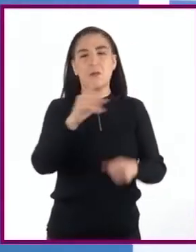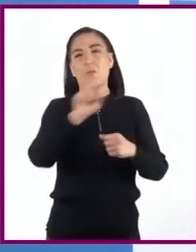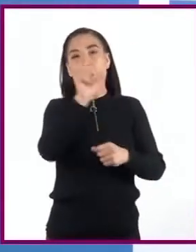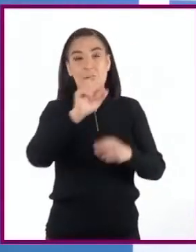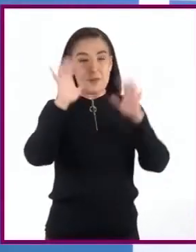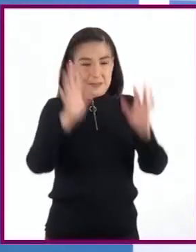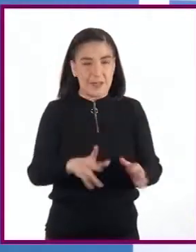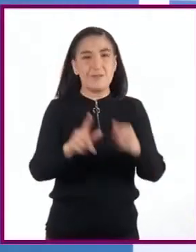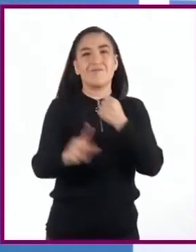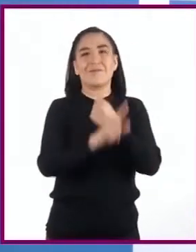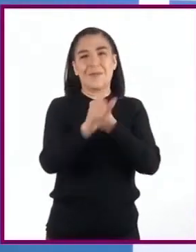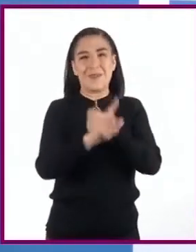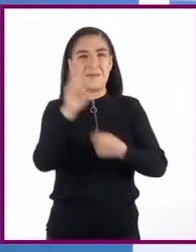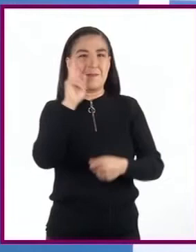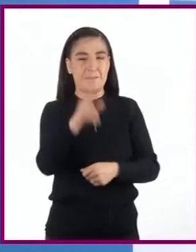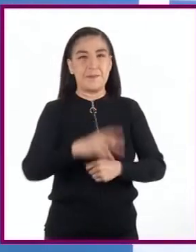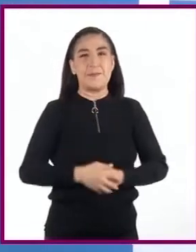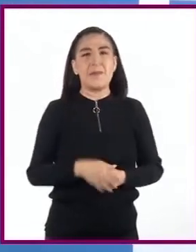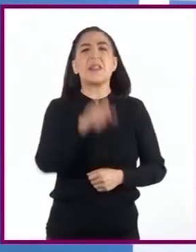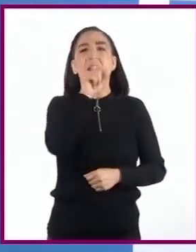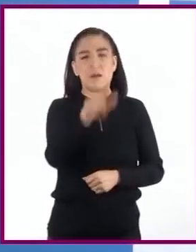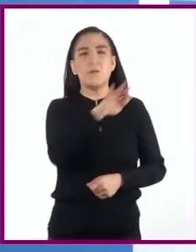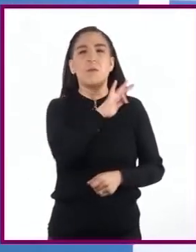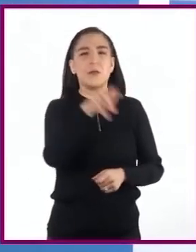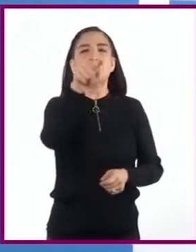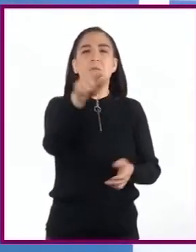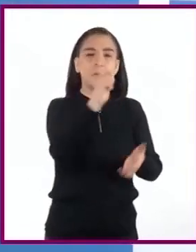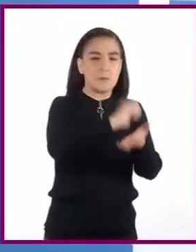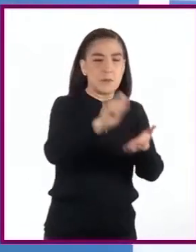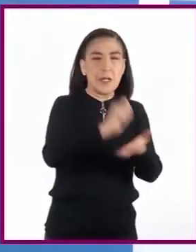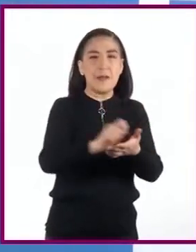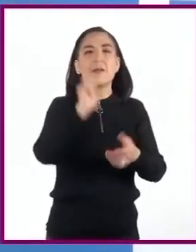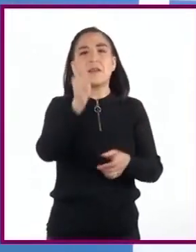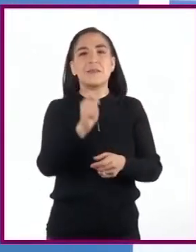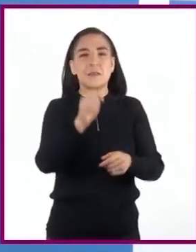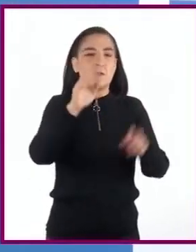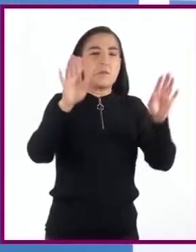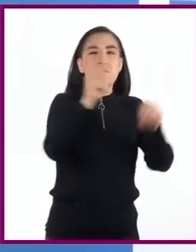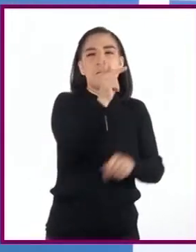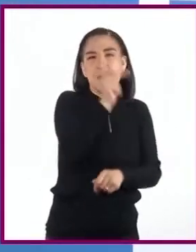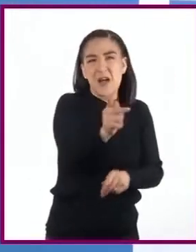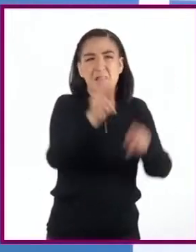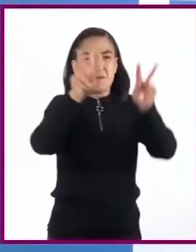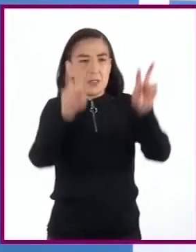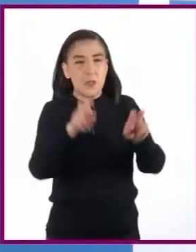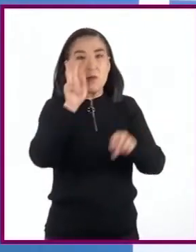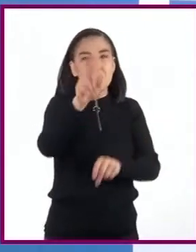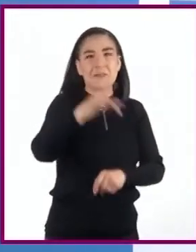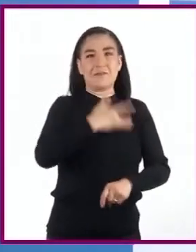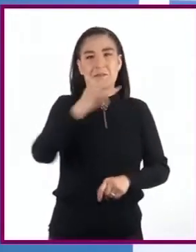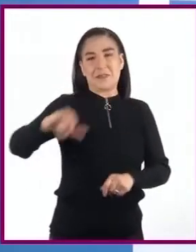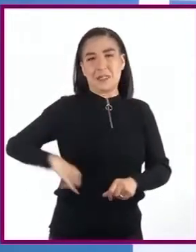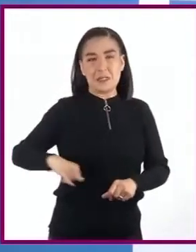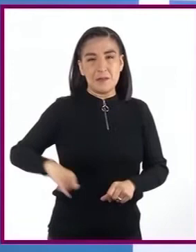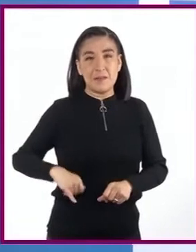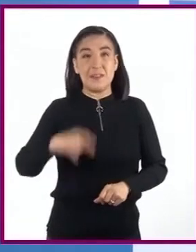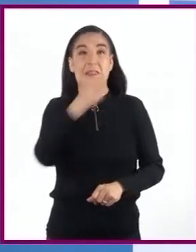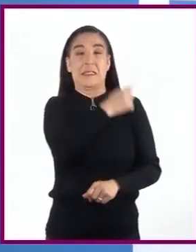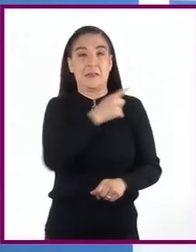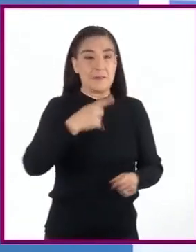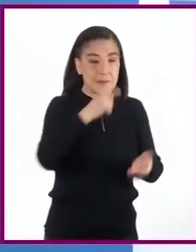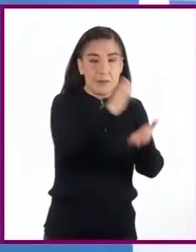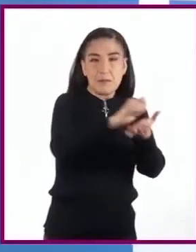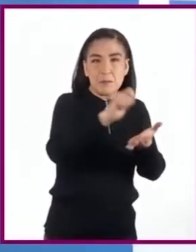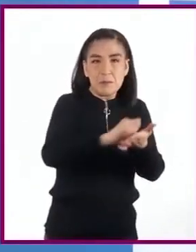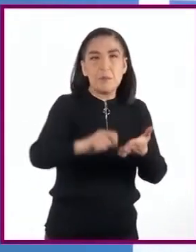los planteamientos dados. También pueden anotar los datos o definiciones que consideren relevantes. Hacer anotaciones